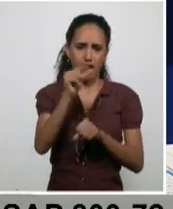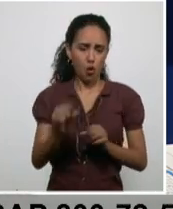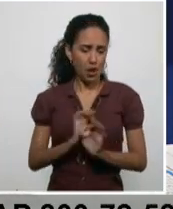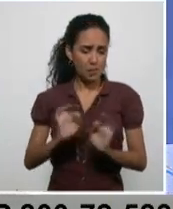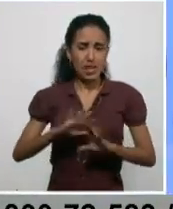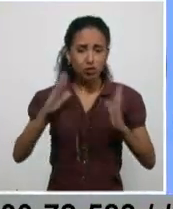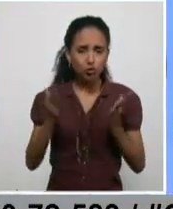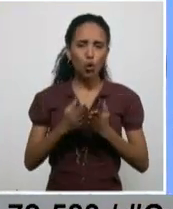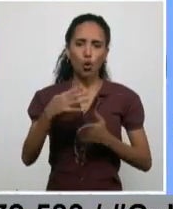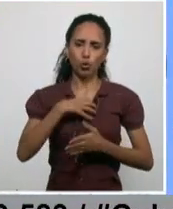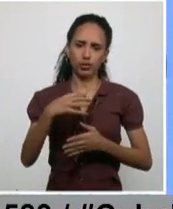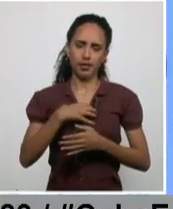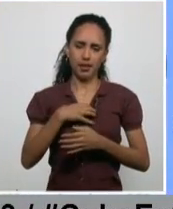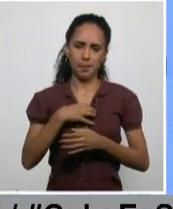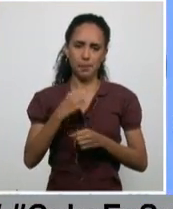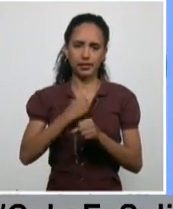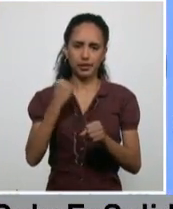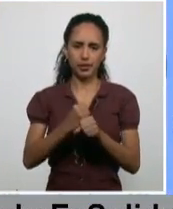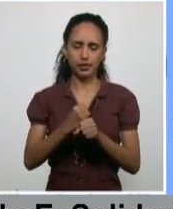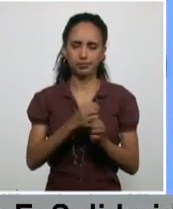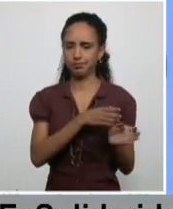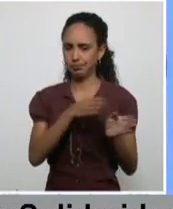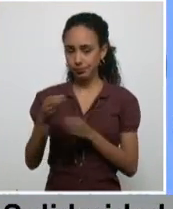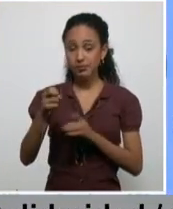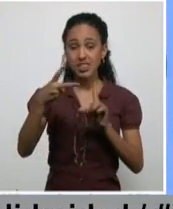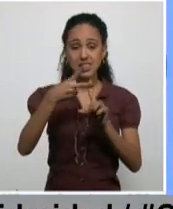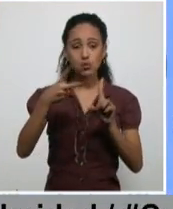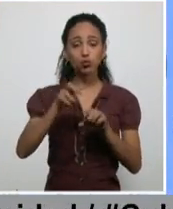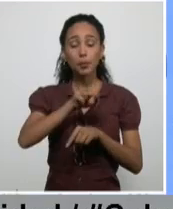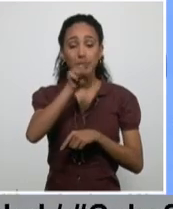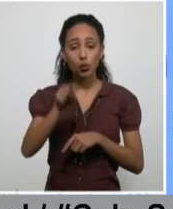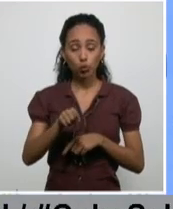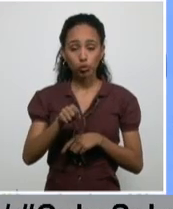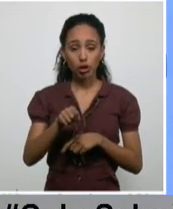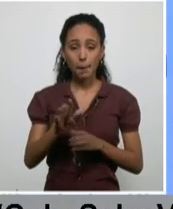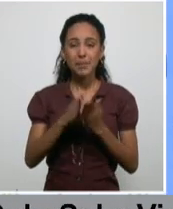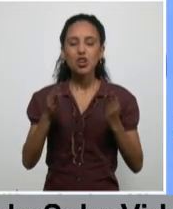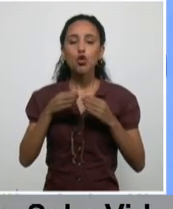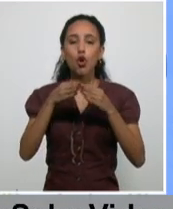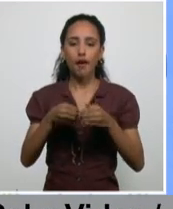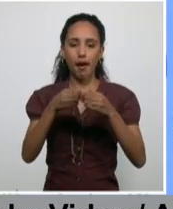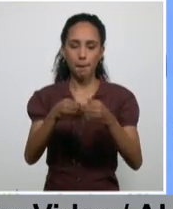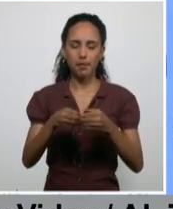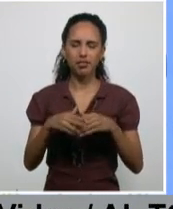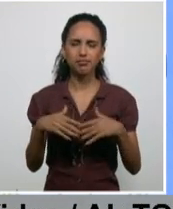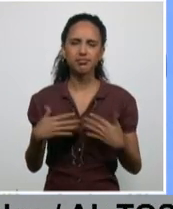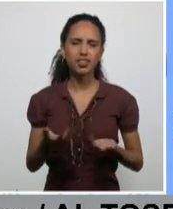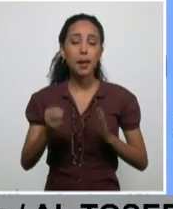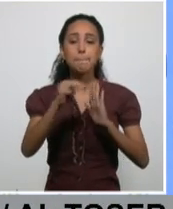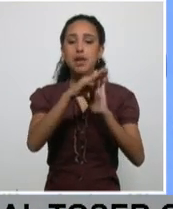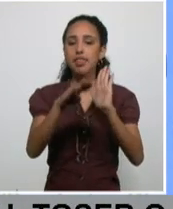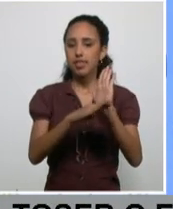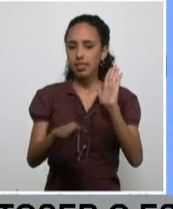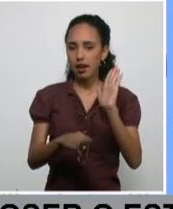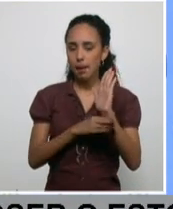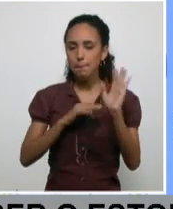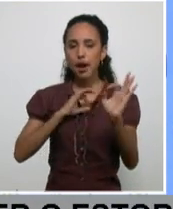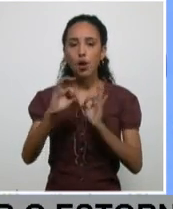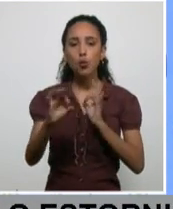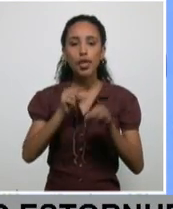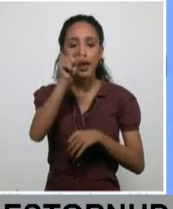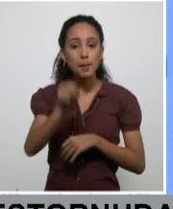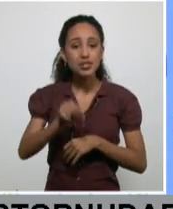Doctor, una segunda pregunta también del periódico Granma. ¿Qué medidas se han tomado para proteger a las personas que se encuentran en